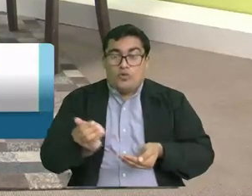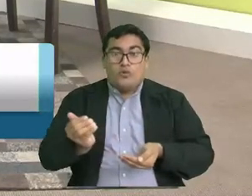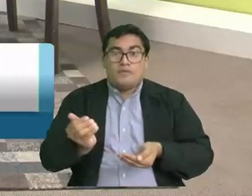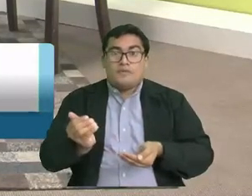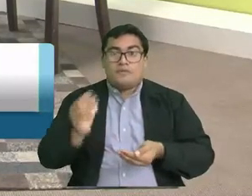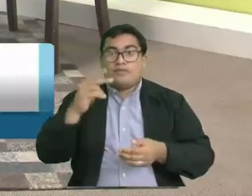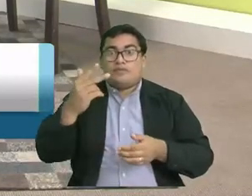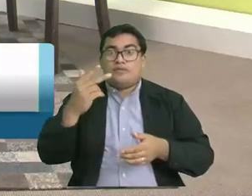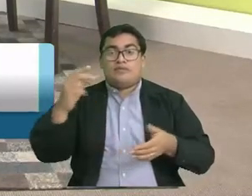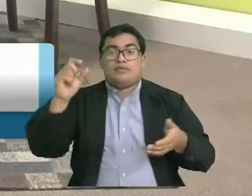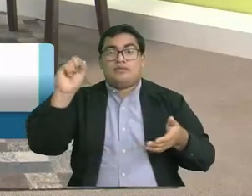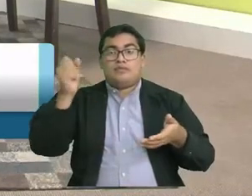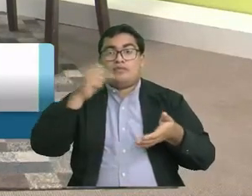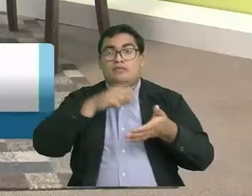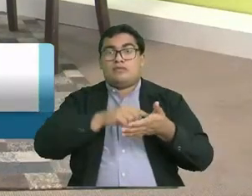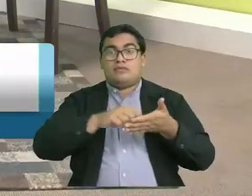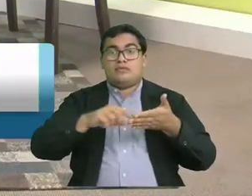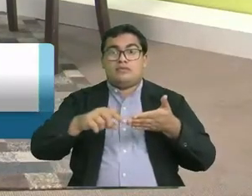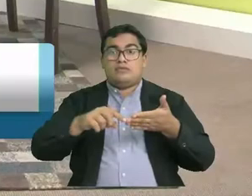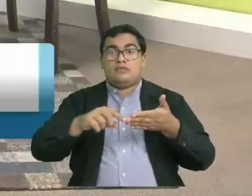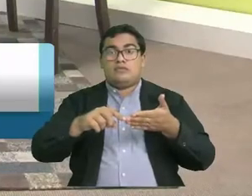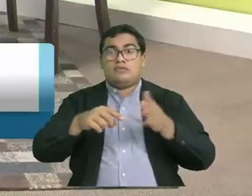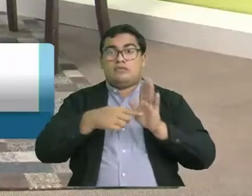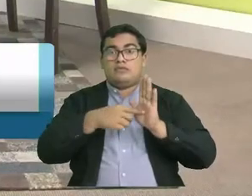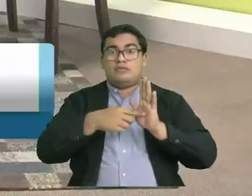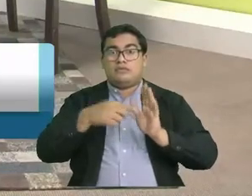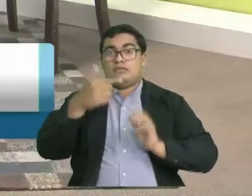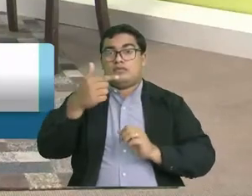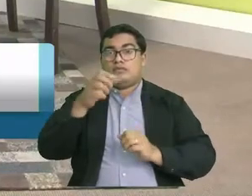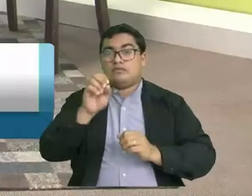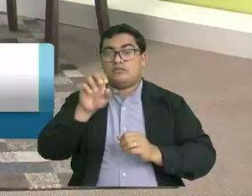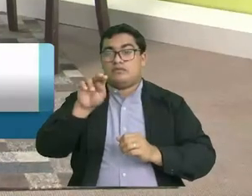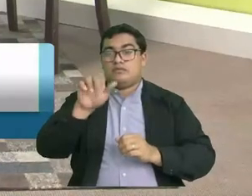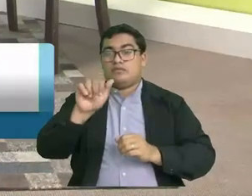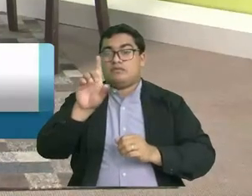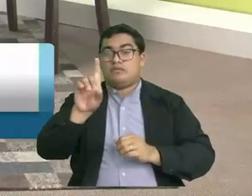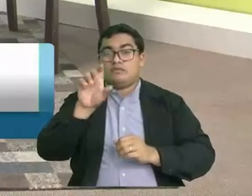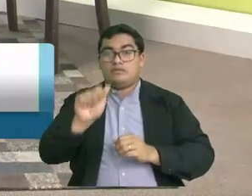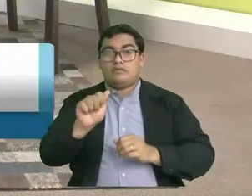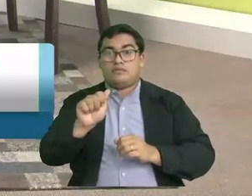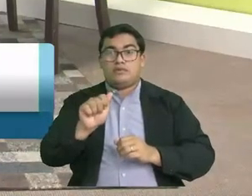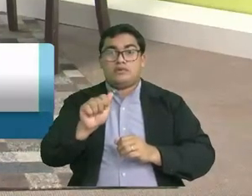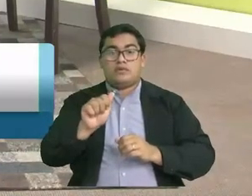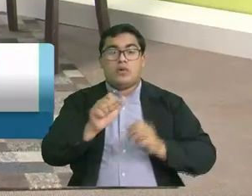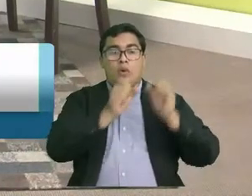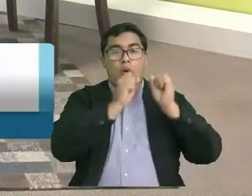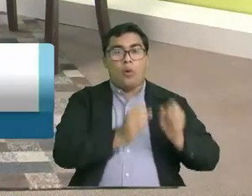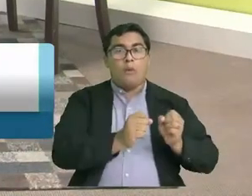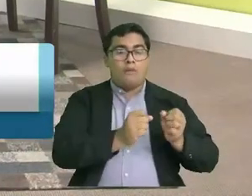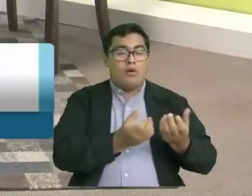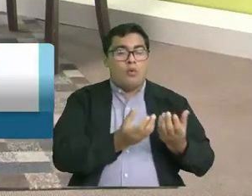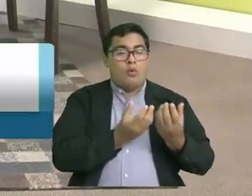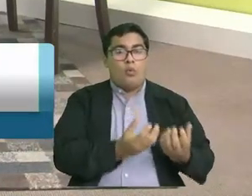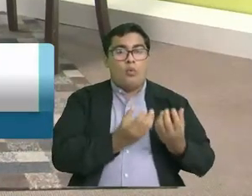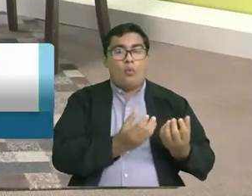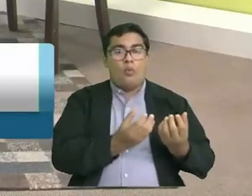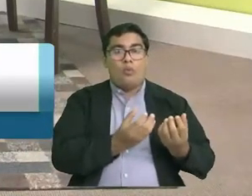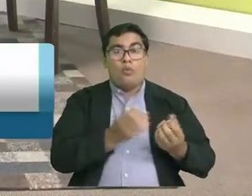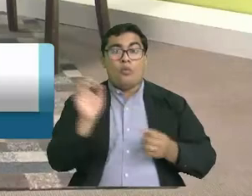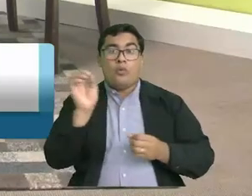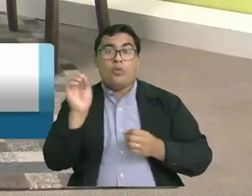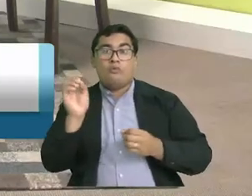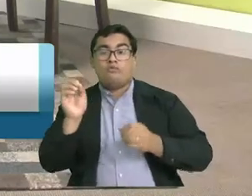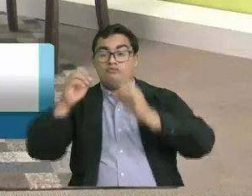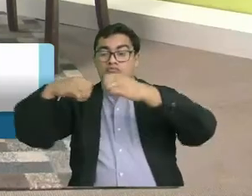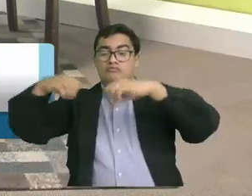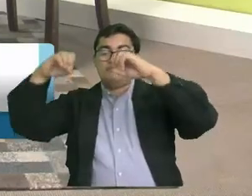la gónada, en este caso hablamos de gónada, el testículo en el varón, o el ovario, en la